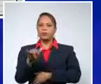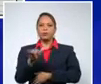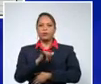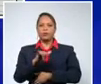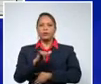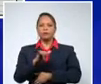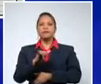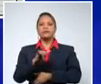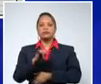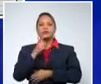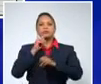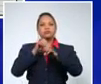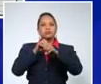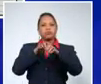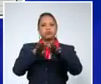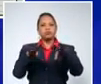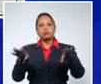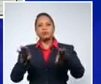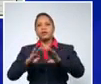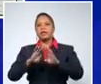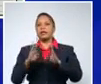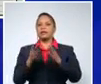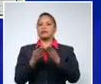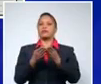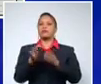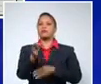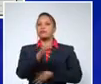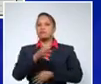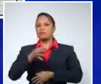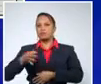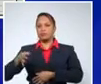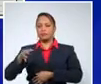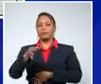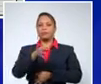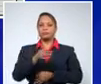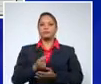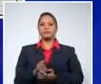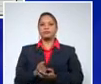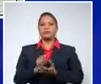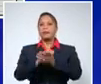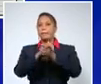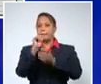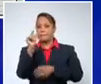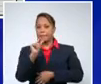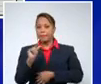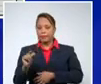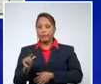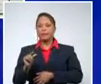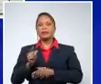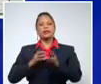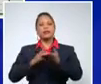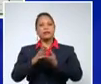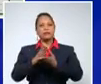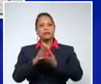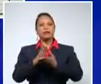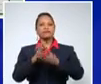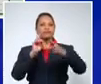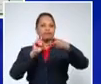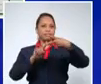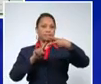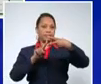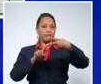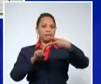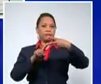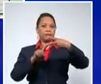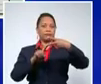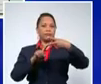una dispersión en sus 15 municipios. Mayabeque, que le sigue a continuación,